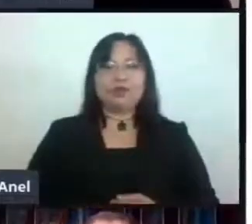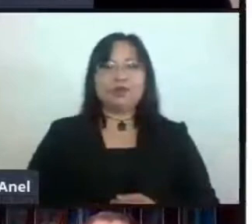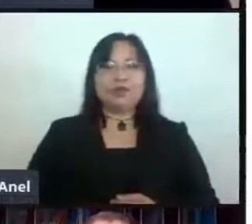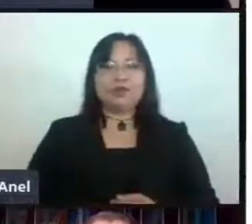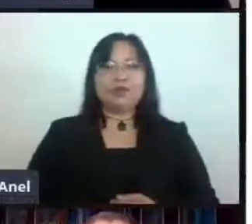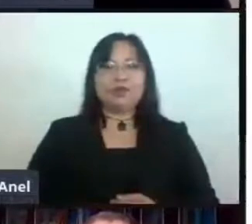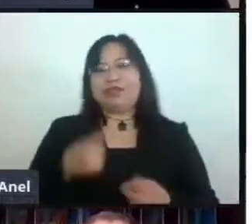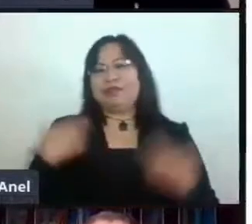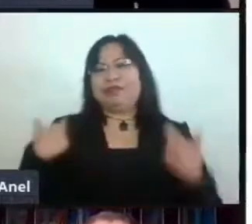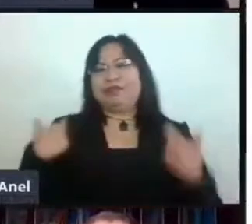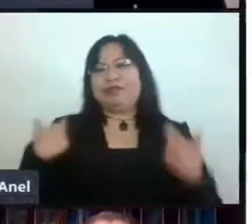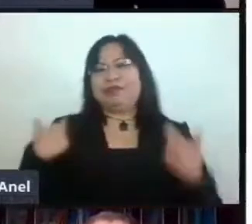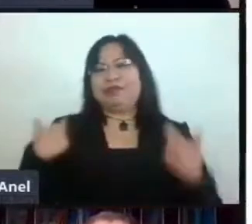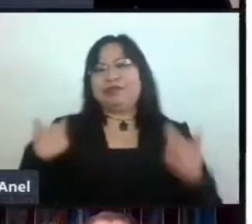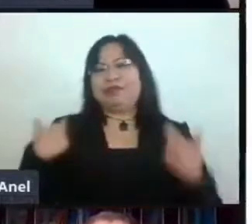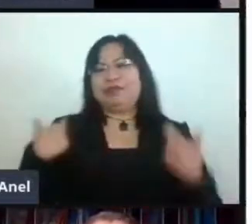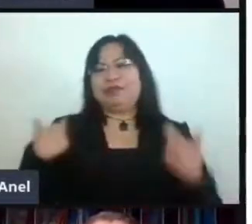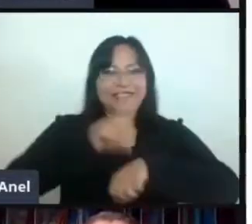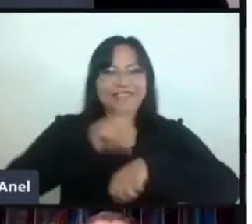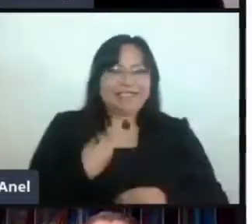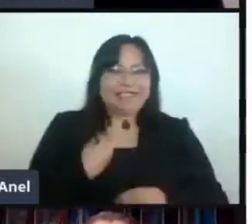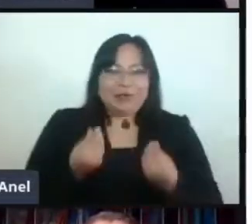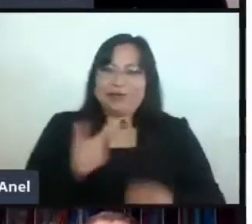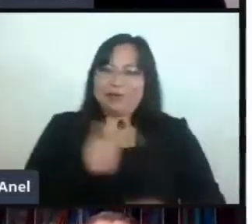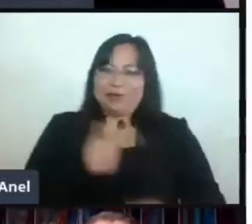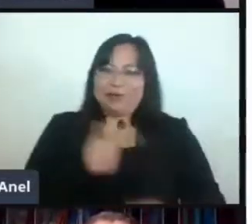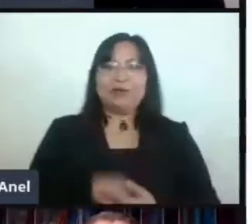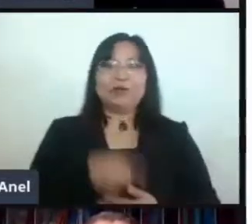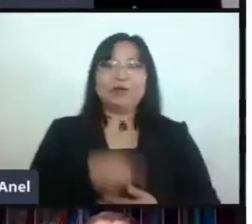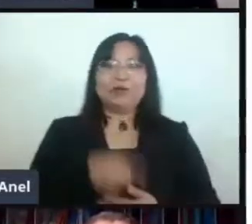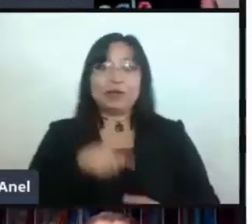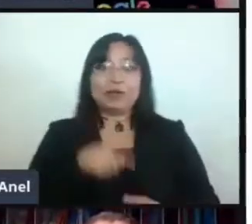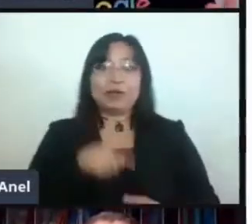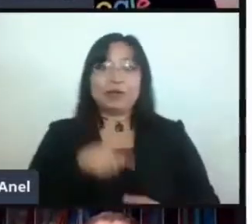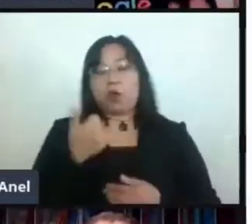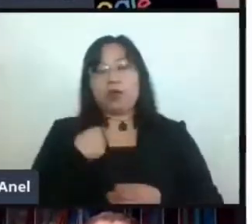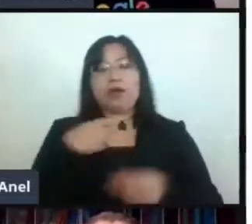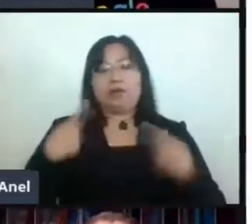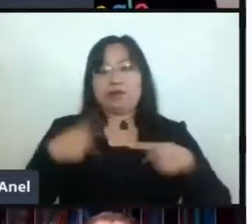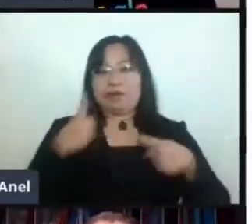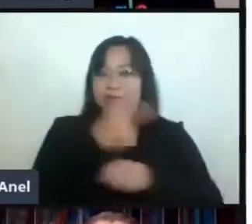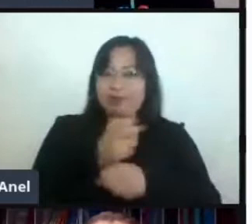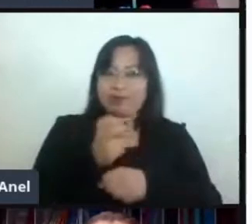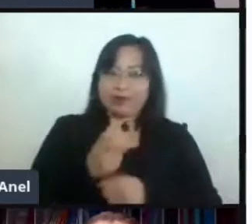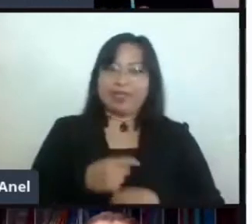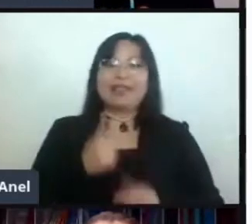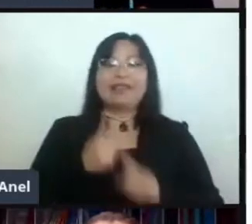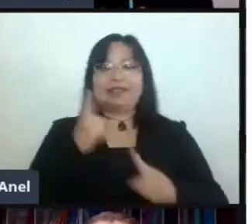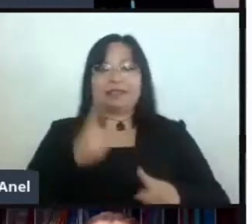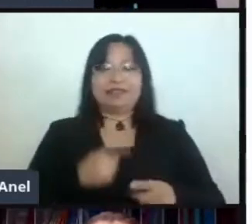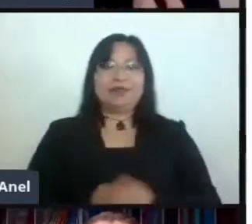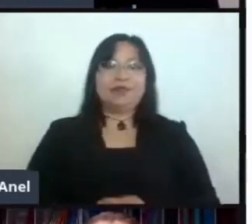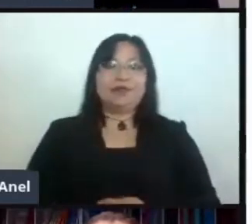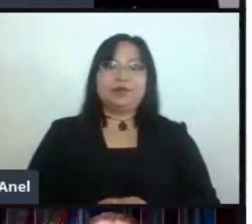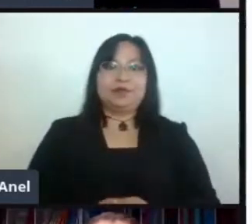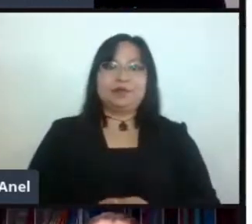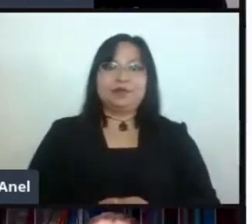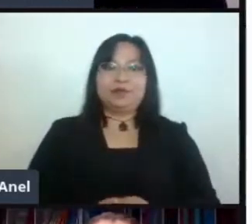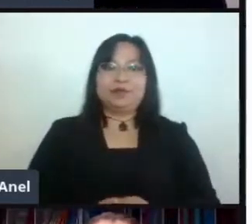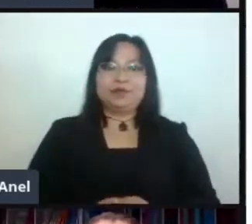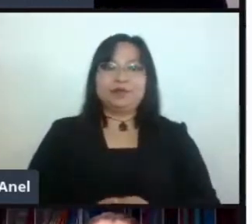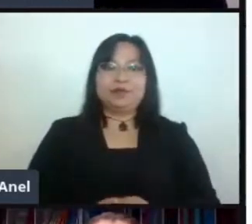tenemos a otra invitada muy, muy especial y que también buscamos justo fomentar el tema de la